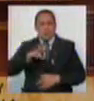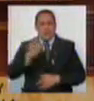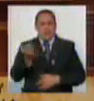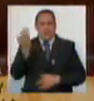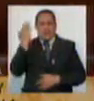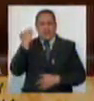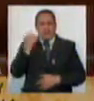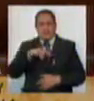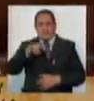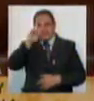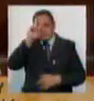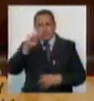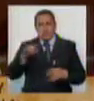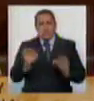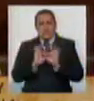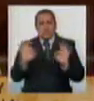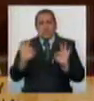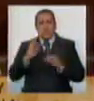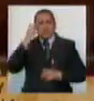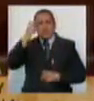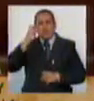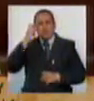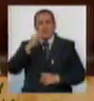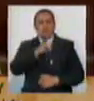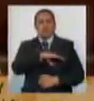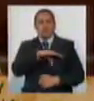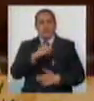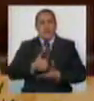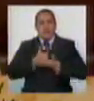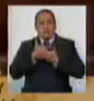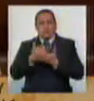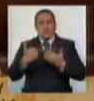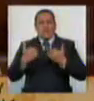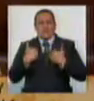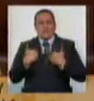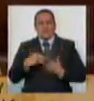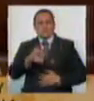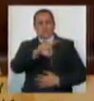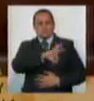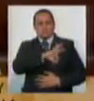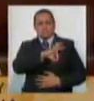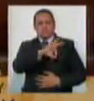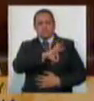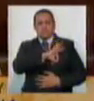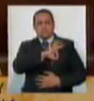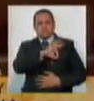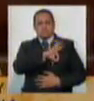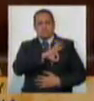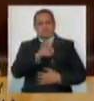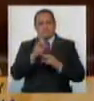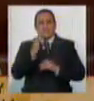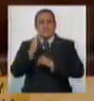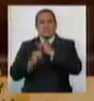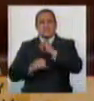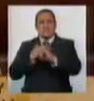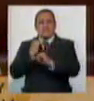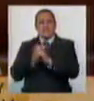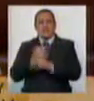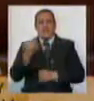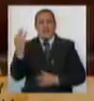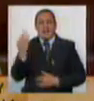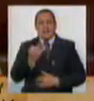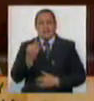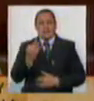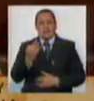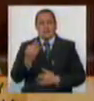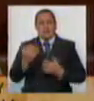país, un gobierno tuvo una política o programa social que alcanzara una certificación internacional de calidad. Nosotros ya